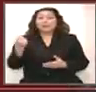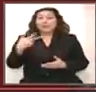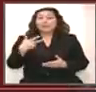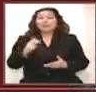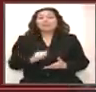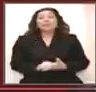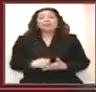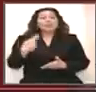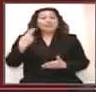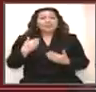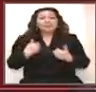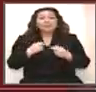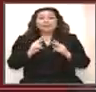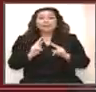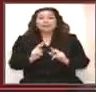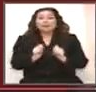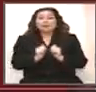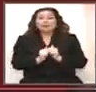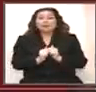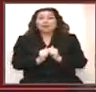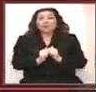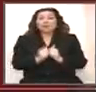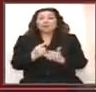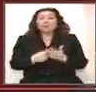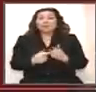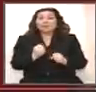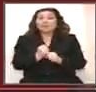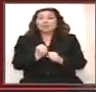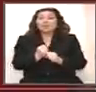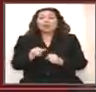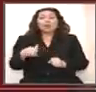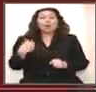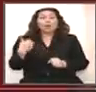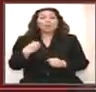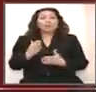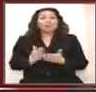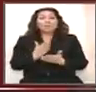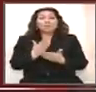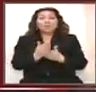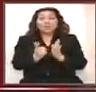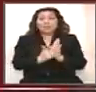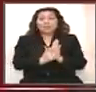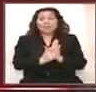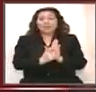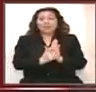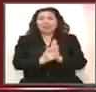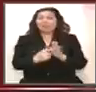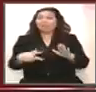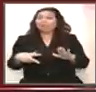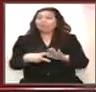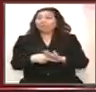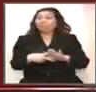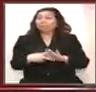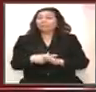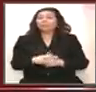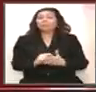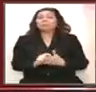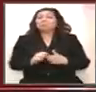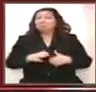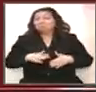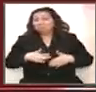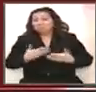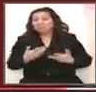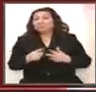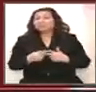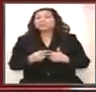tercera razón tiene que ver con el hecho de que trabajando con adolescentes en conflicto con la ley penal, interrumpimos